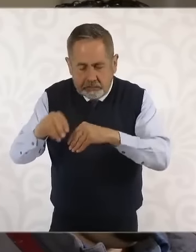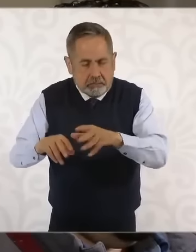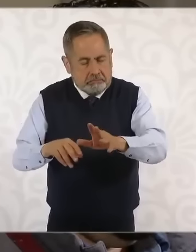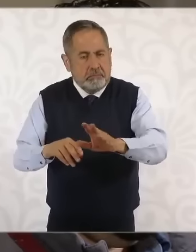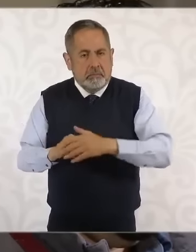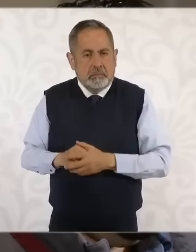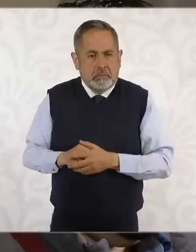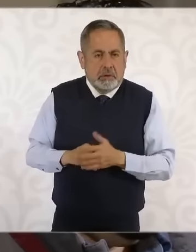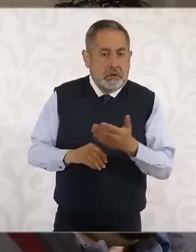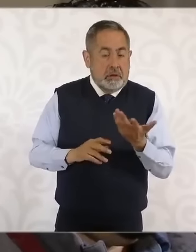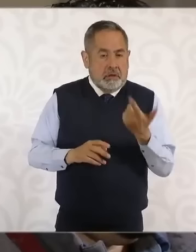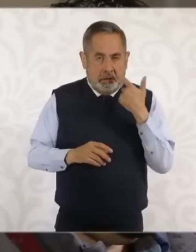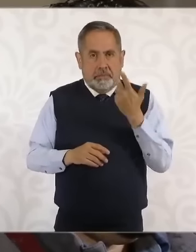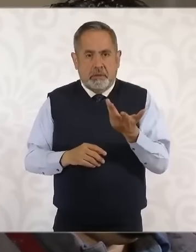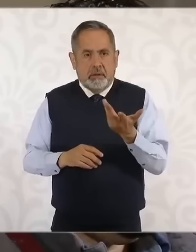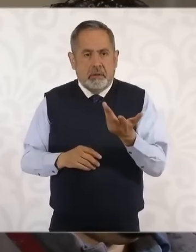estaban antes